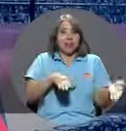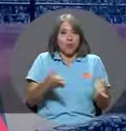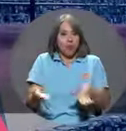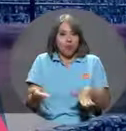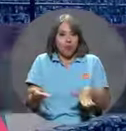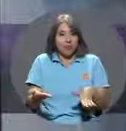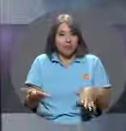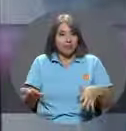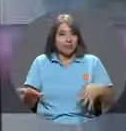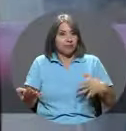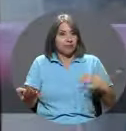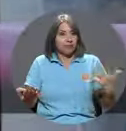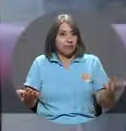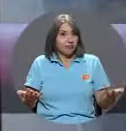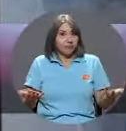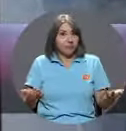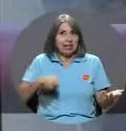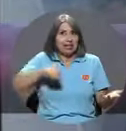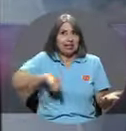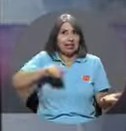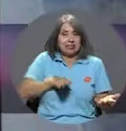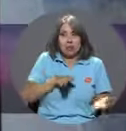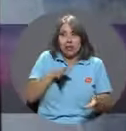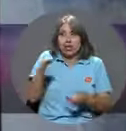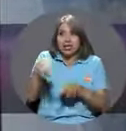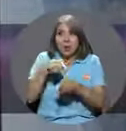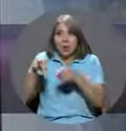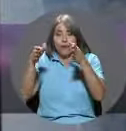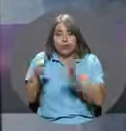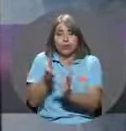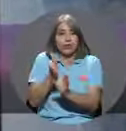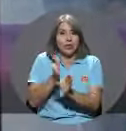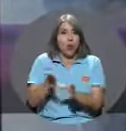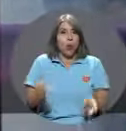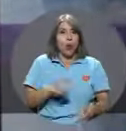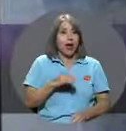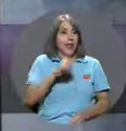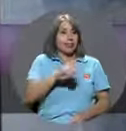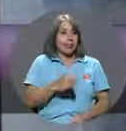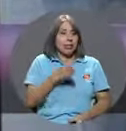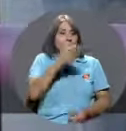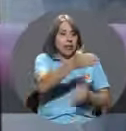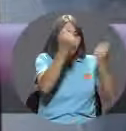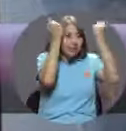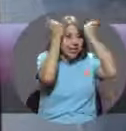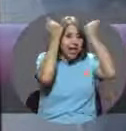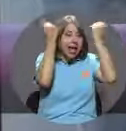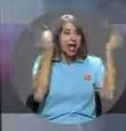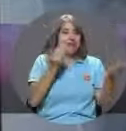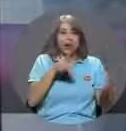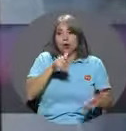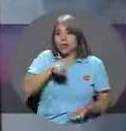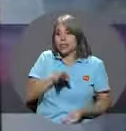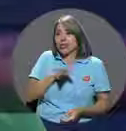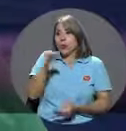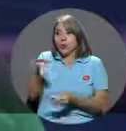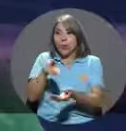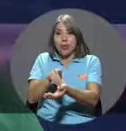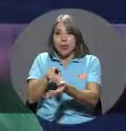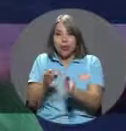muerte, tenga que ser, ¿verdad? Ir a donde un especialista en psicología, un psiquiatra o un médico